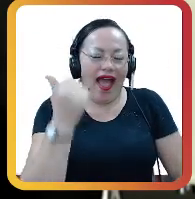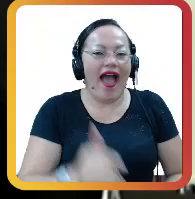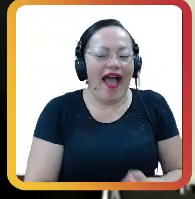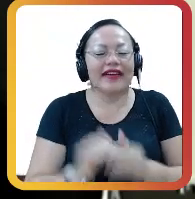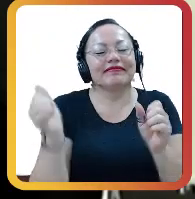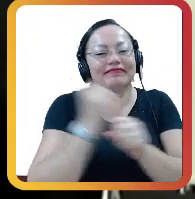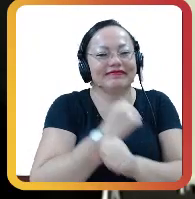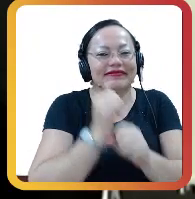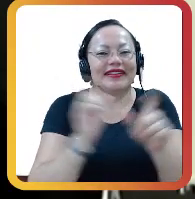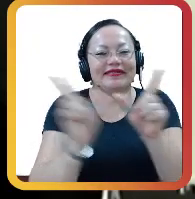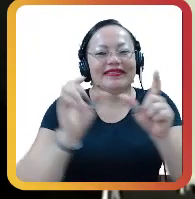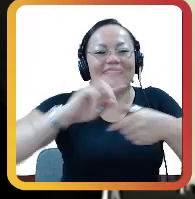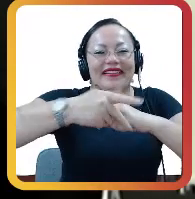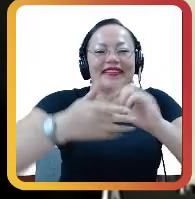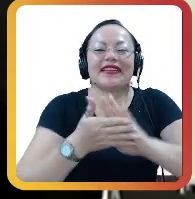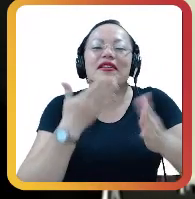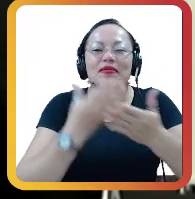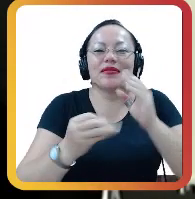Laurita, buenos días.